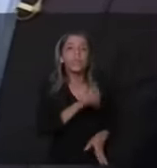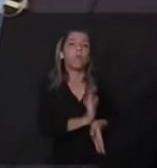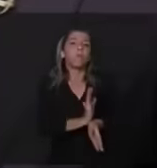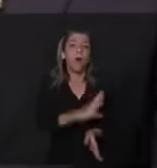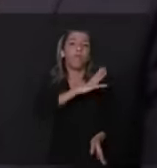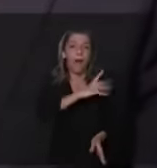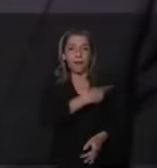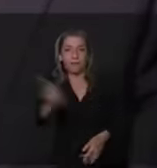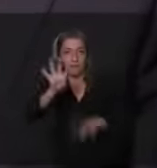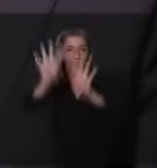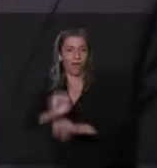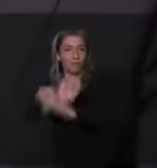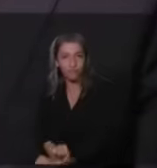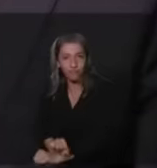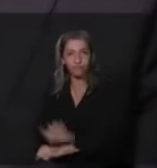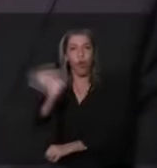detenciones.